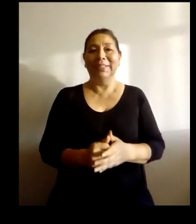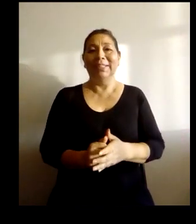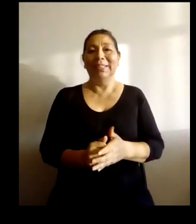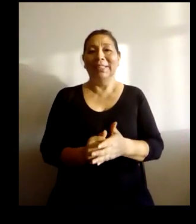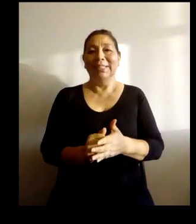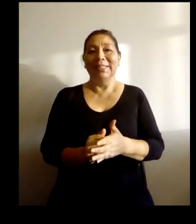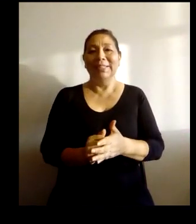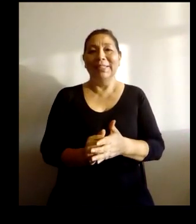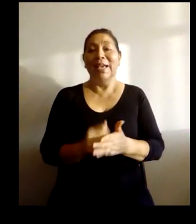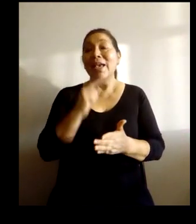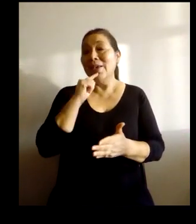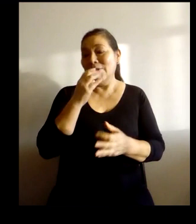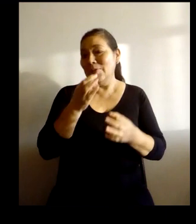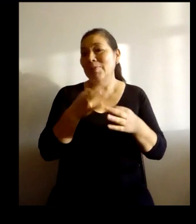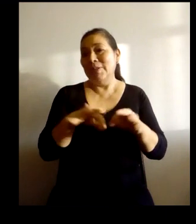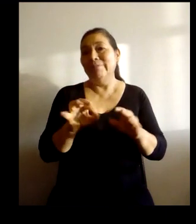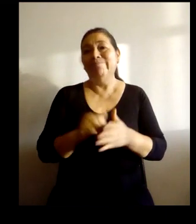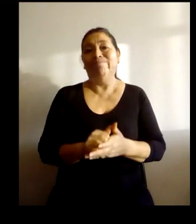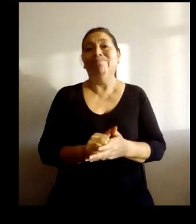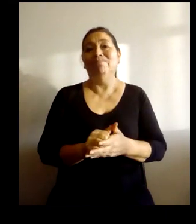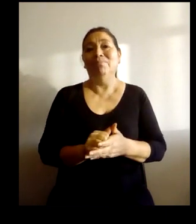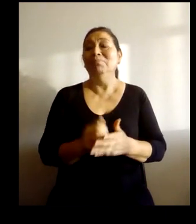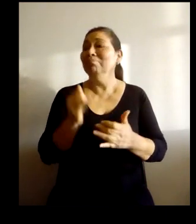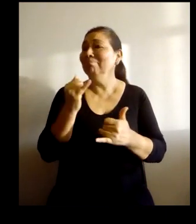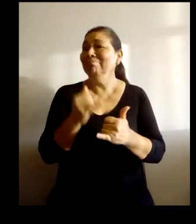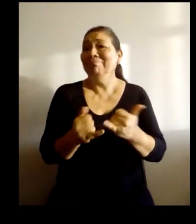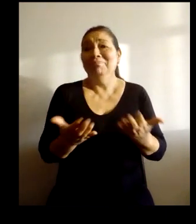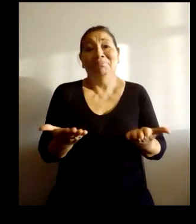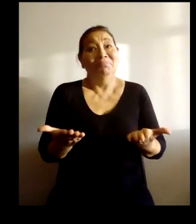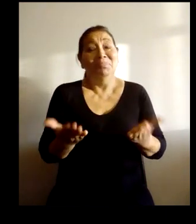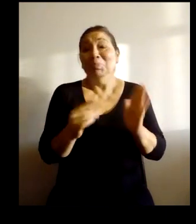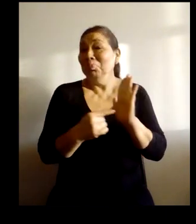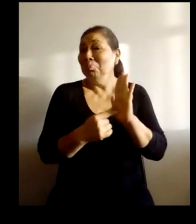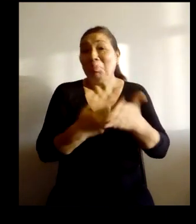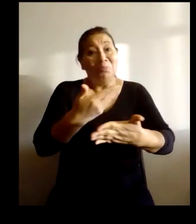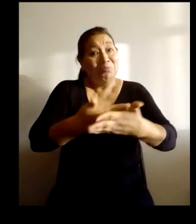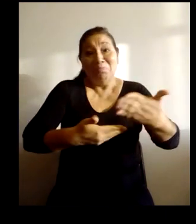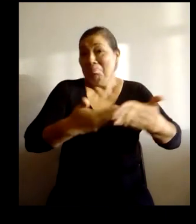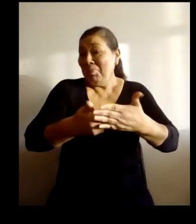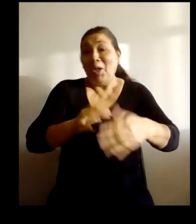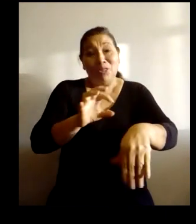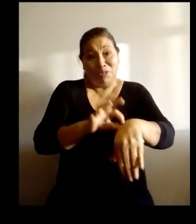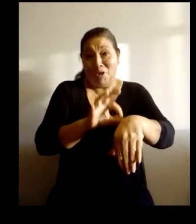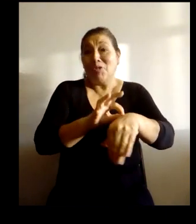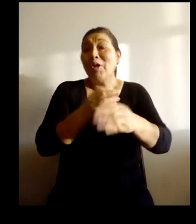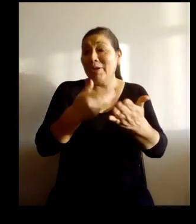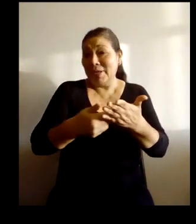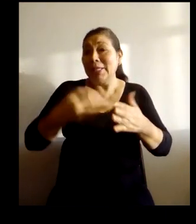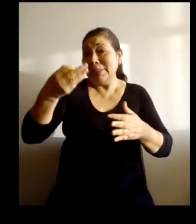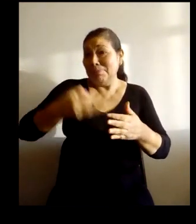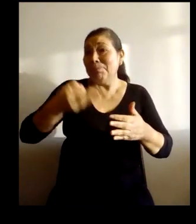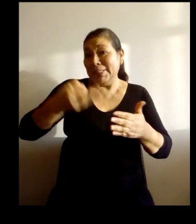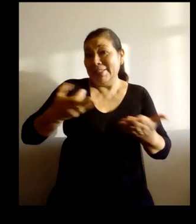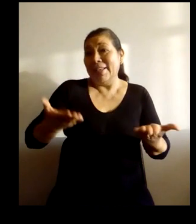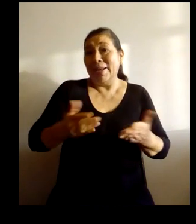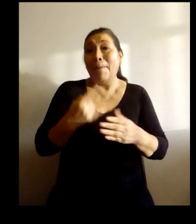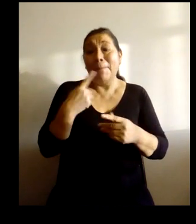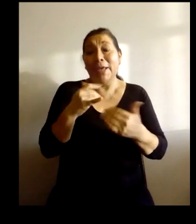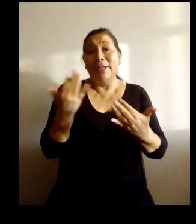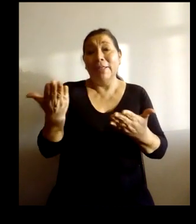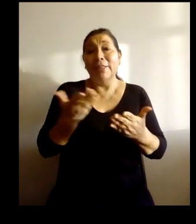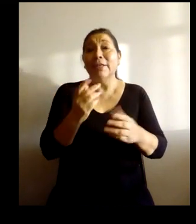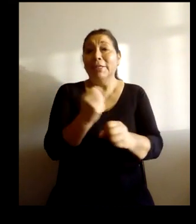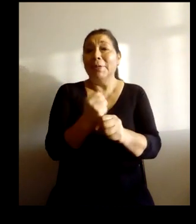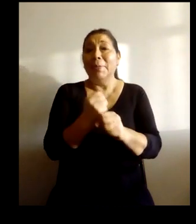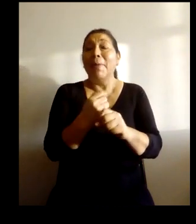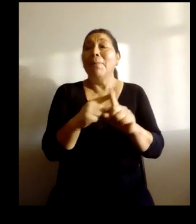correspondiente, que es una entidad minera. Conclusiones finales: no se ha demostrado con documentos médicos especializados que el demandante